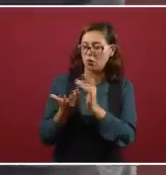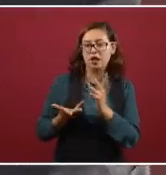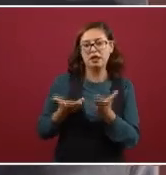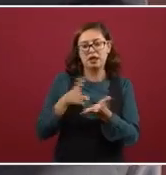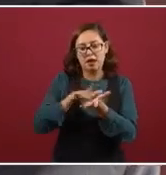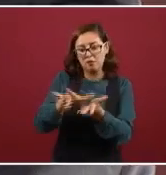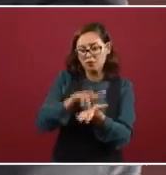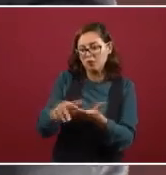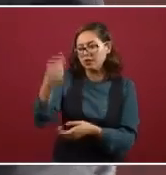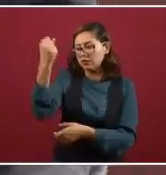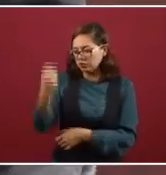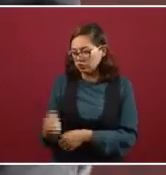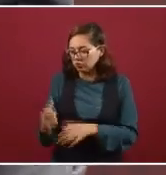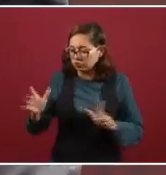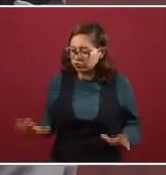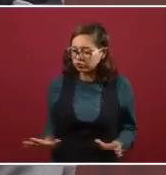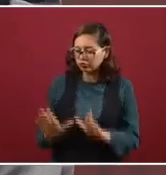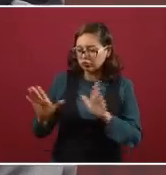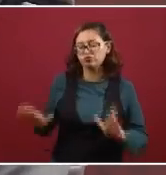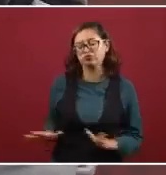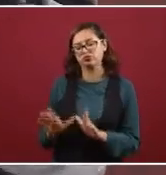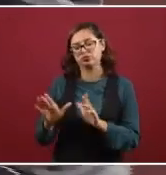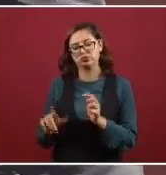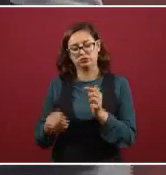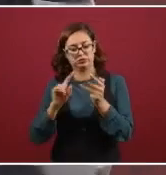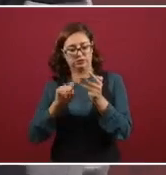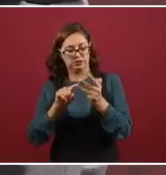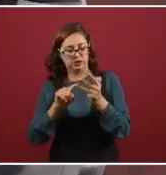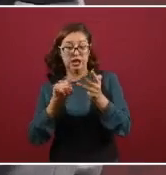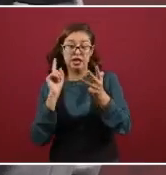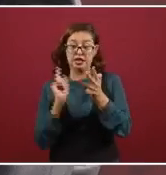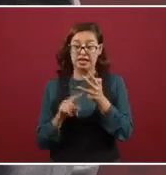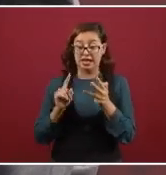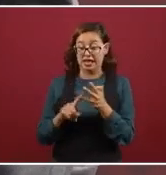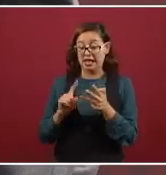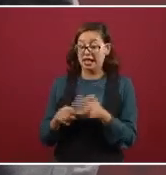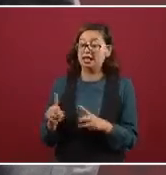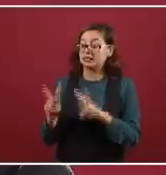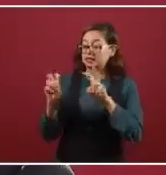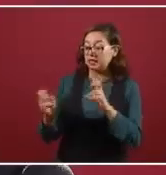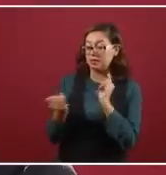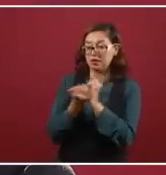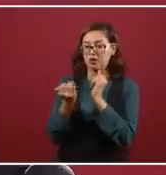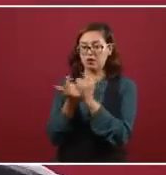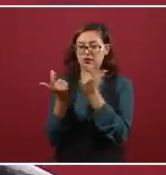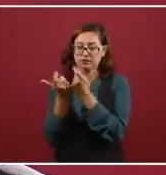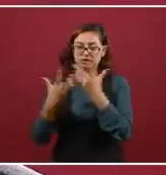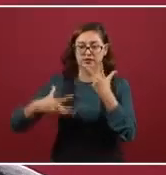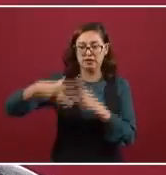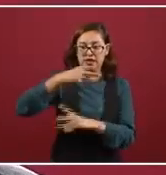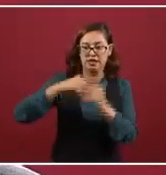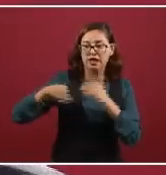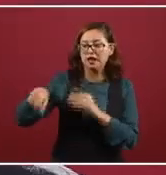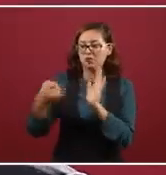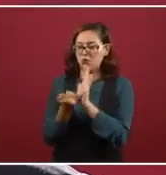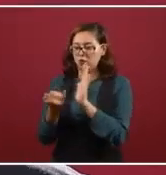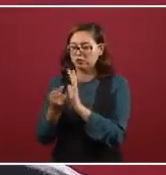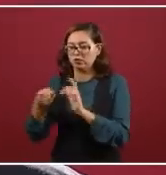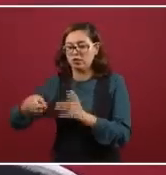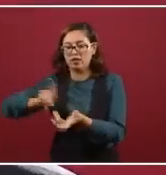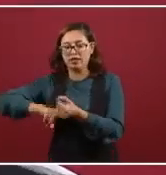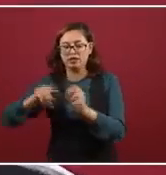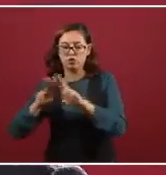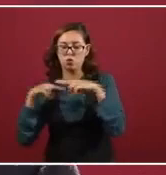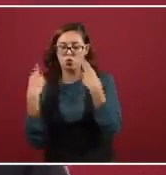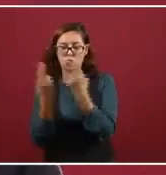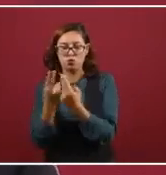país. Para el asunto de los recursos también hay otras iniciativas a cargo en particular de la Unidad de Inteligencia Financiera.